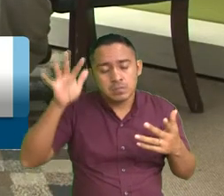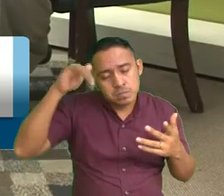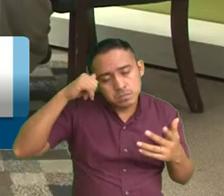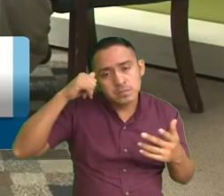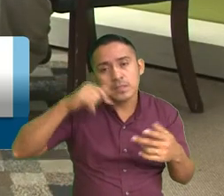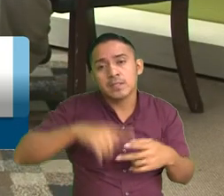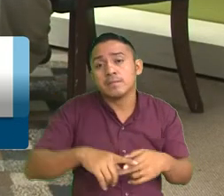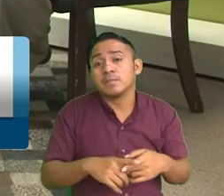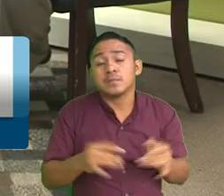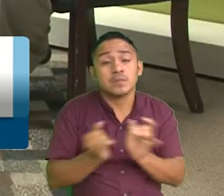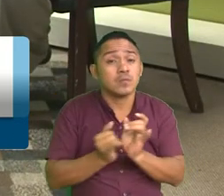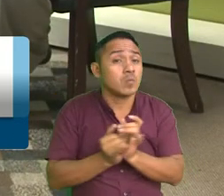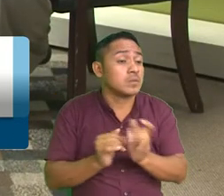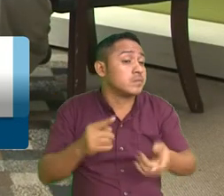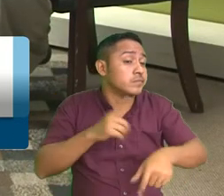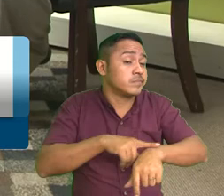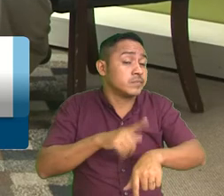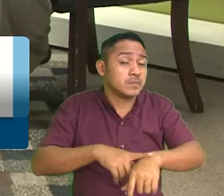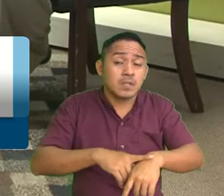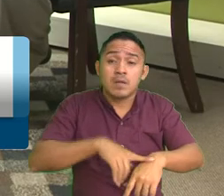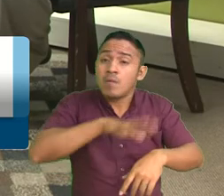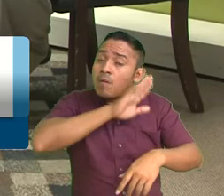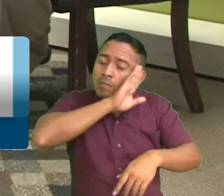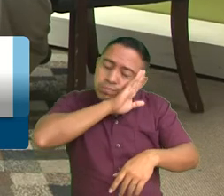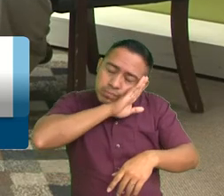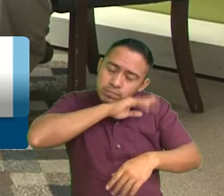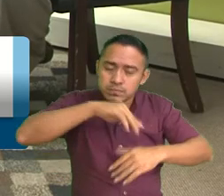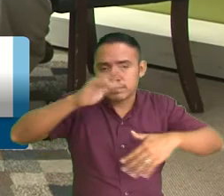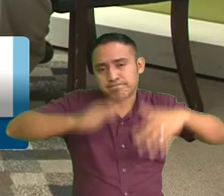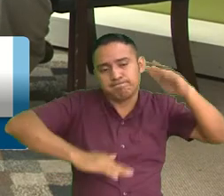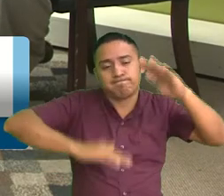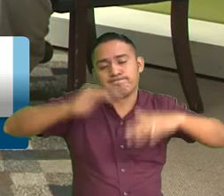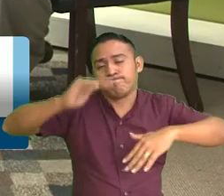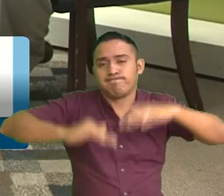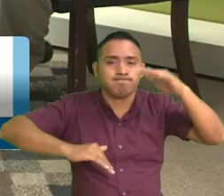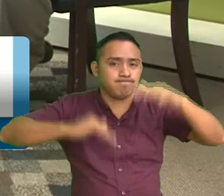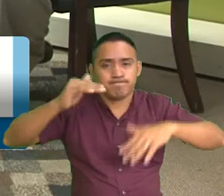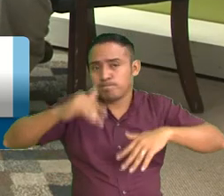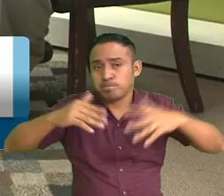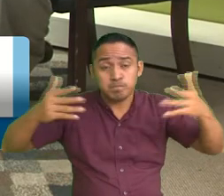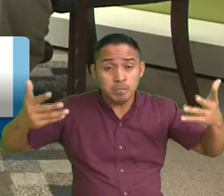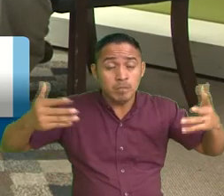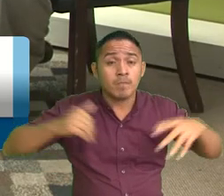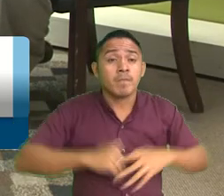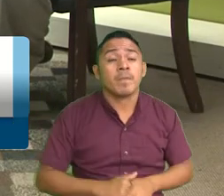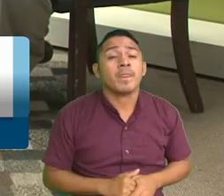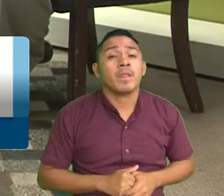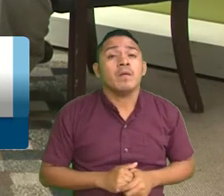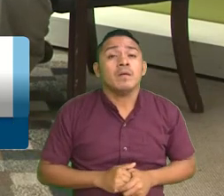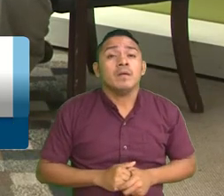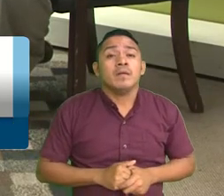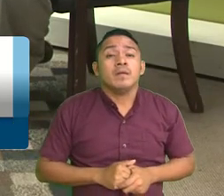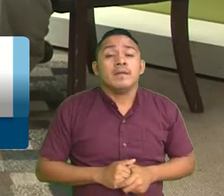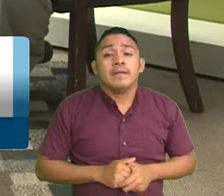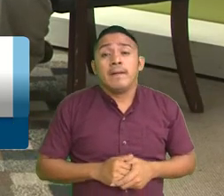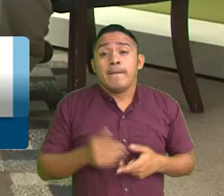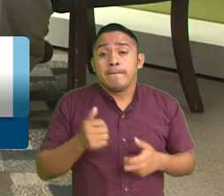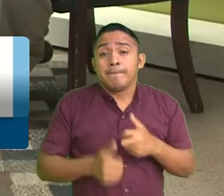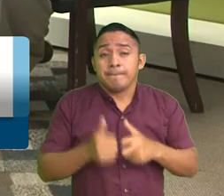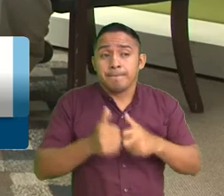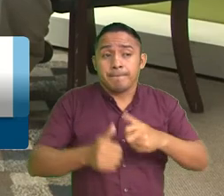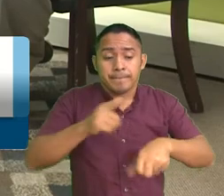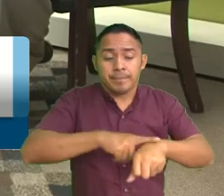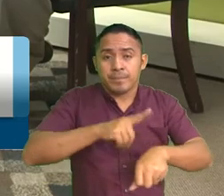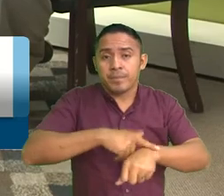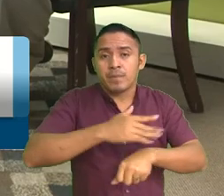tu ciclo del sueño va a andar alteradísimo, biológicamente hablando. ¿Ya? Entonces, el impacto a largo